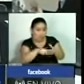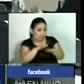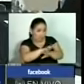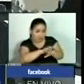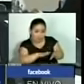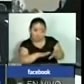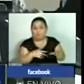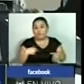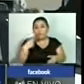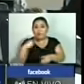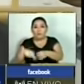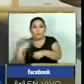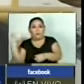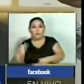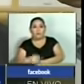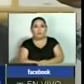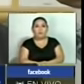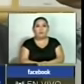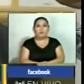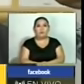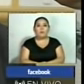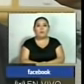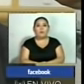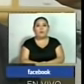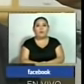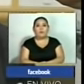la reunión. Ahí